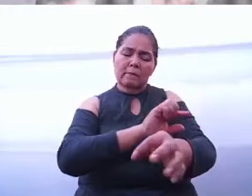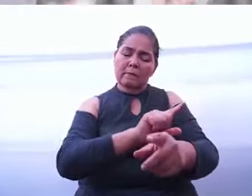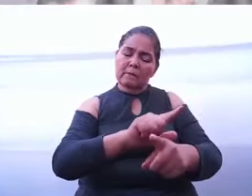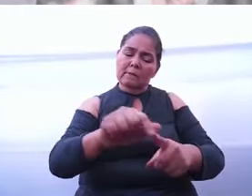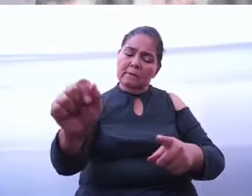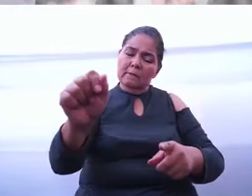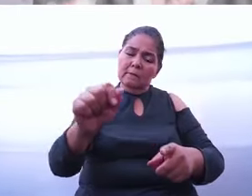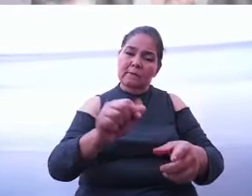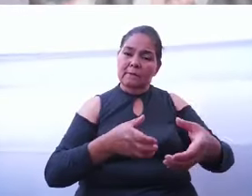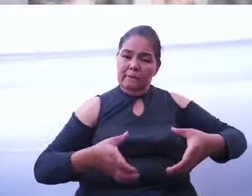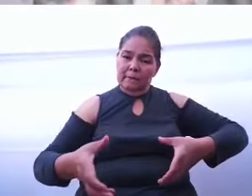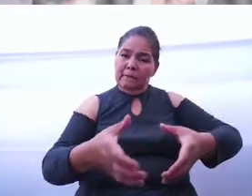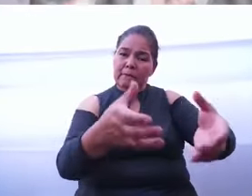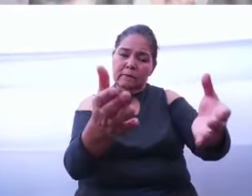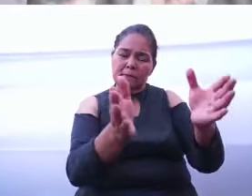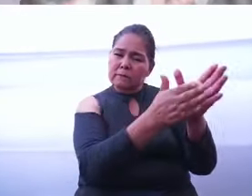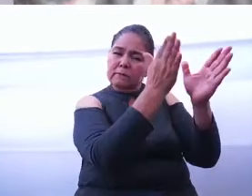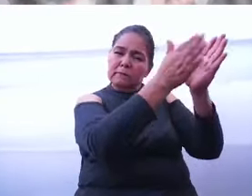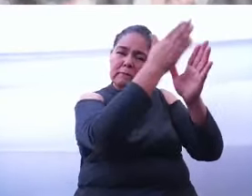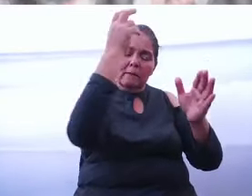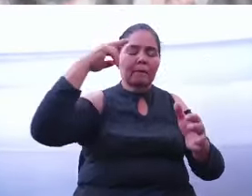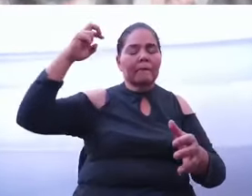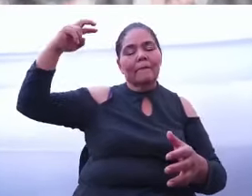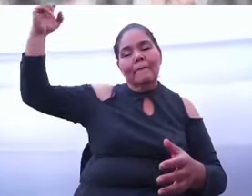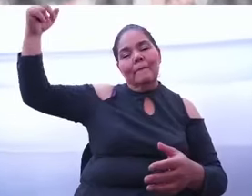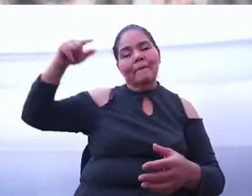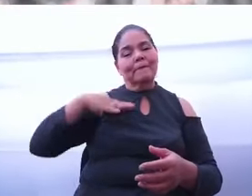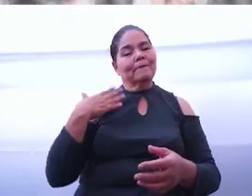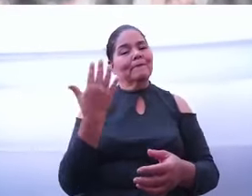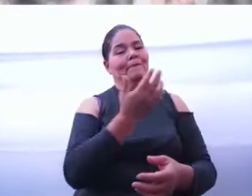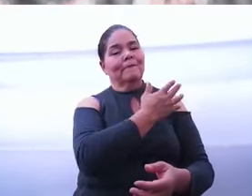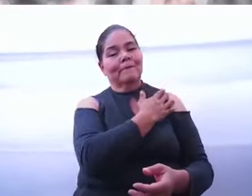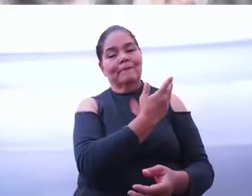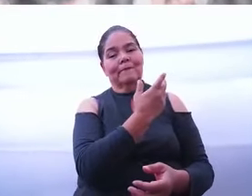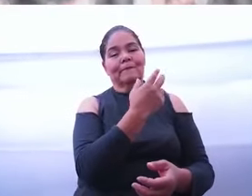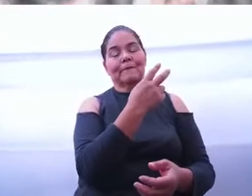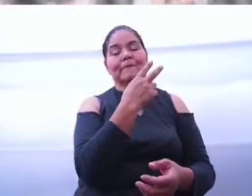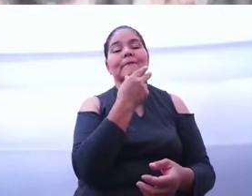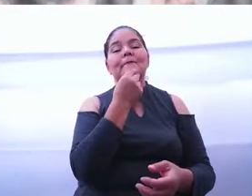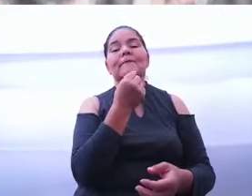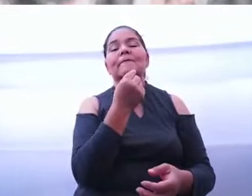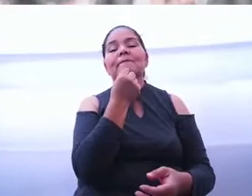que podamos construir los sueños de nuestras niñas y niños.